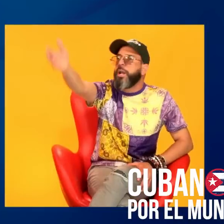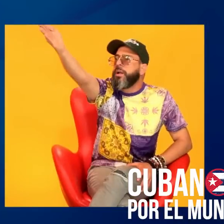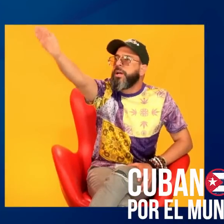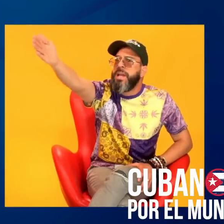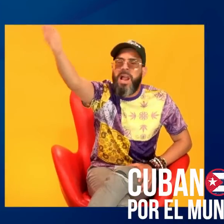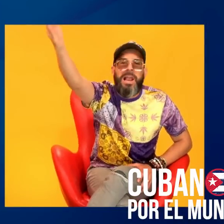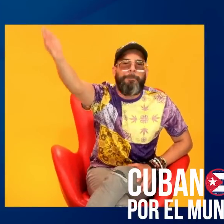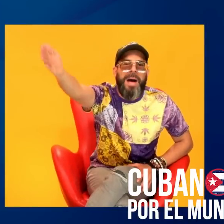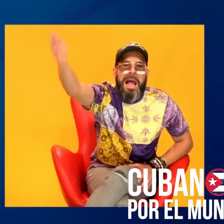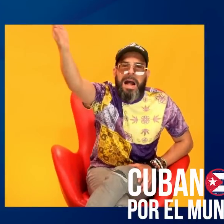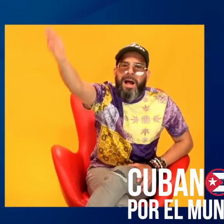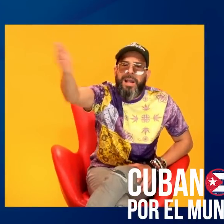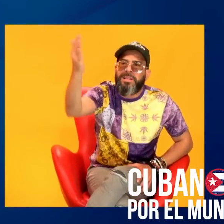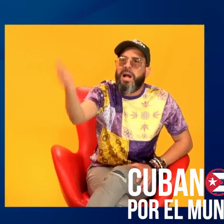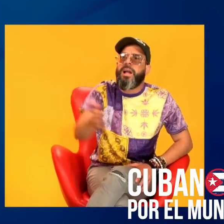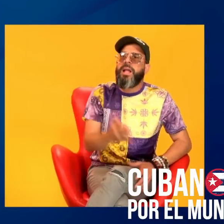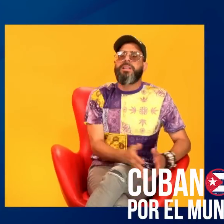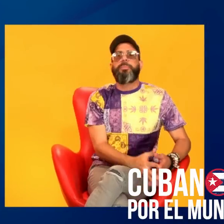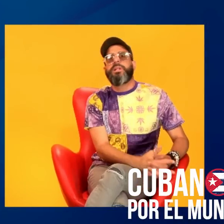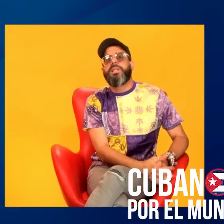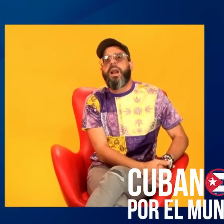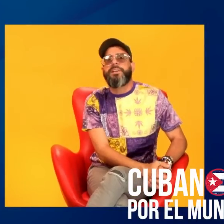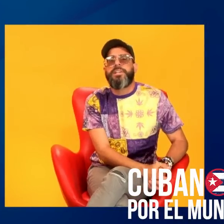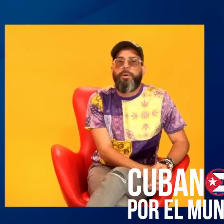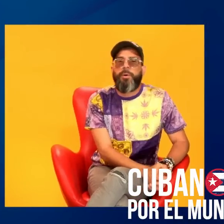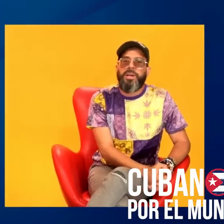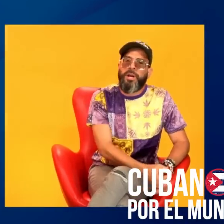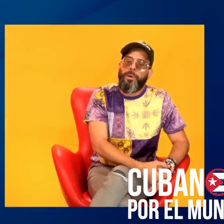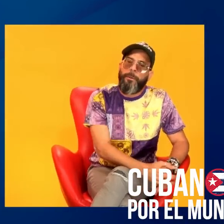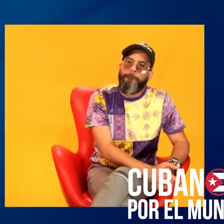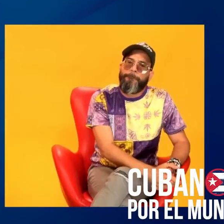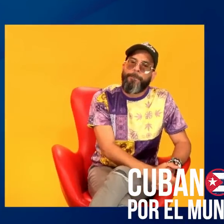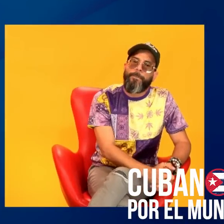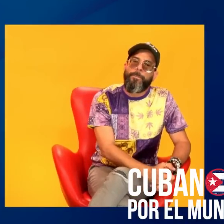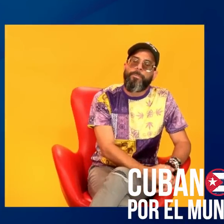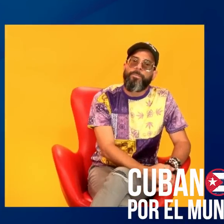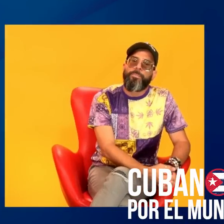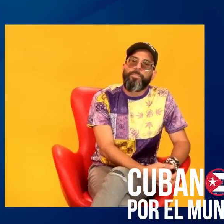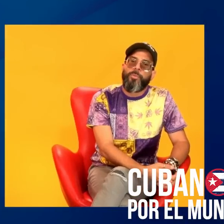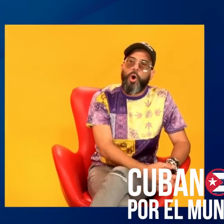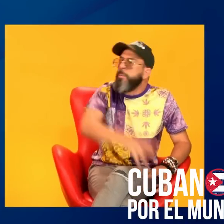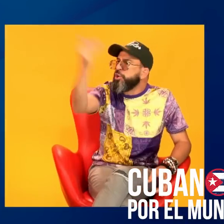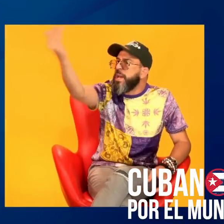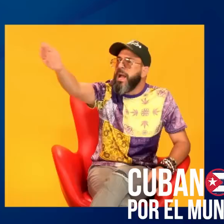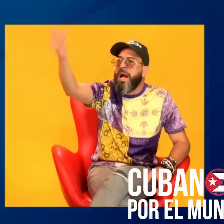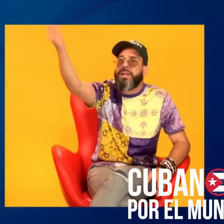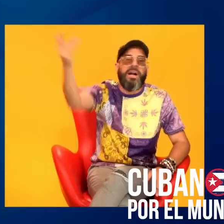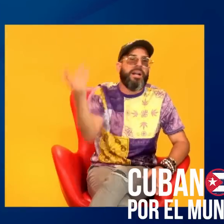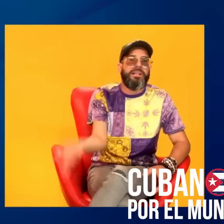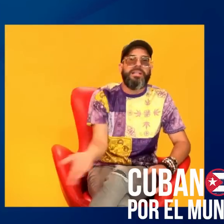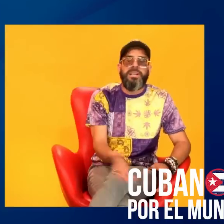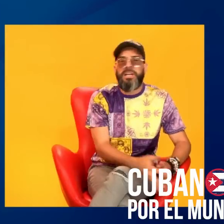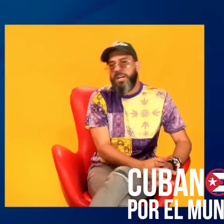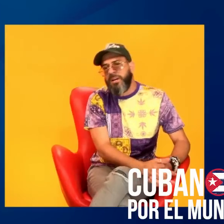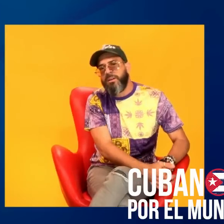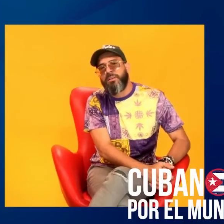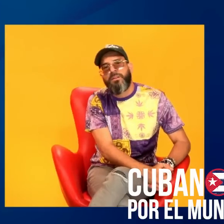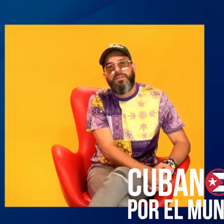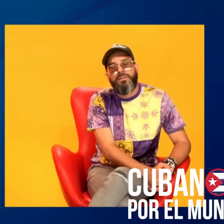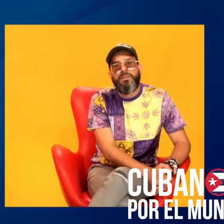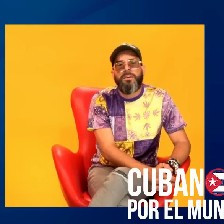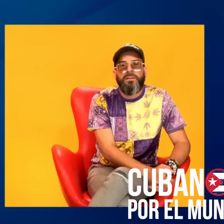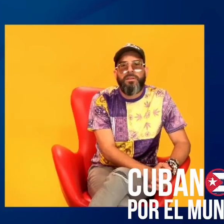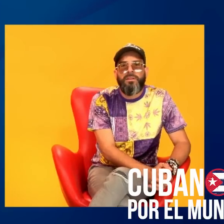antisanciones. ¿Quién le paga a esta gente por estar allí, caballero? ¿Cómo llega esta gente allí?